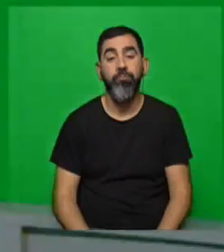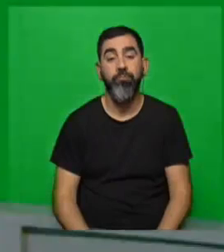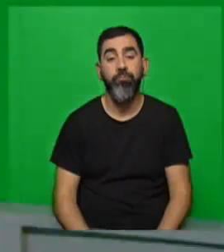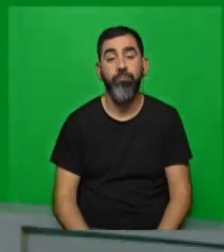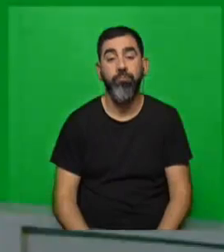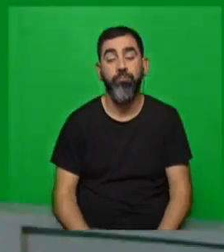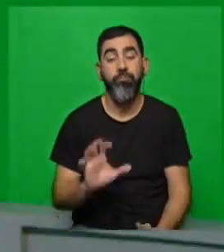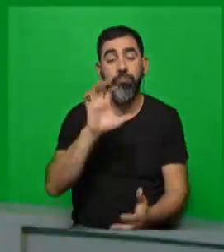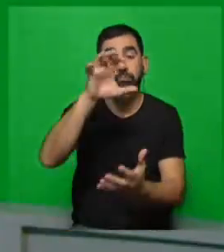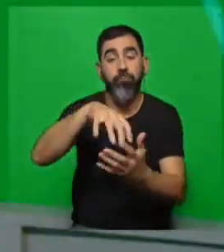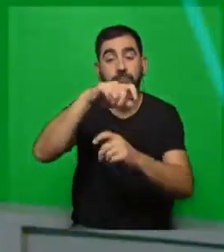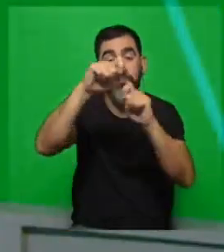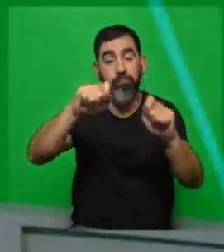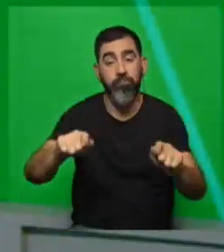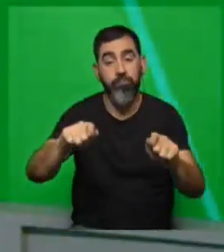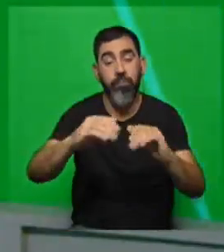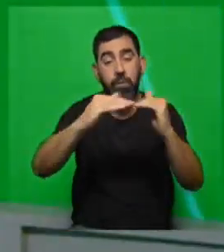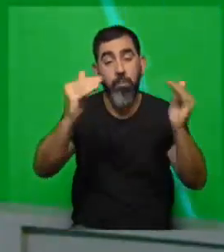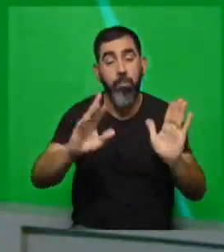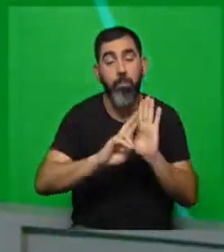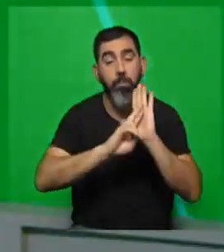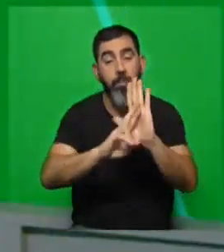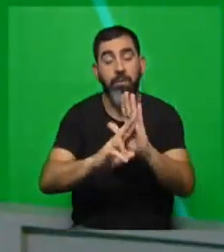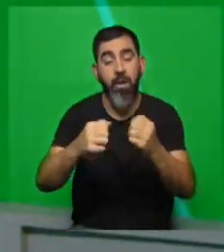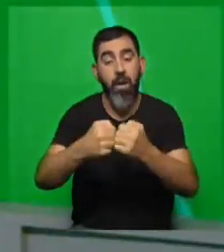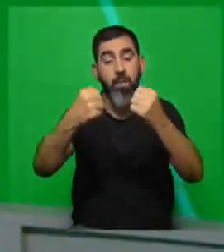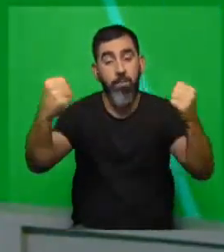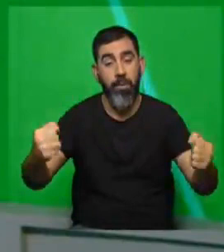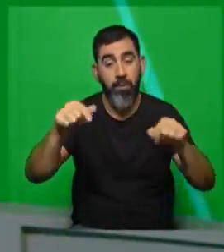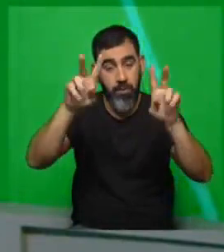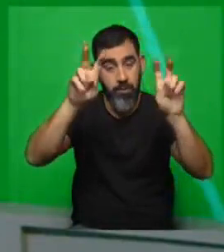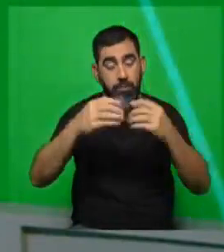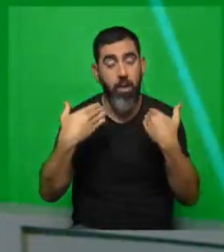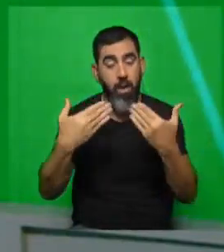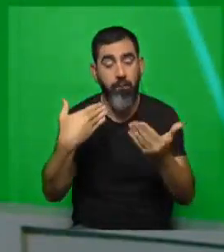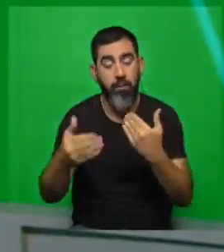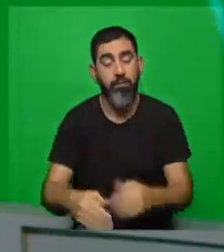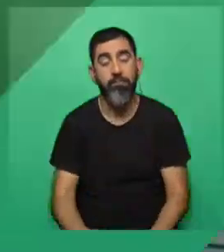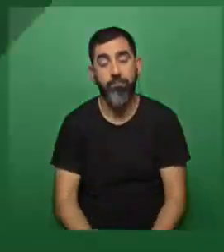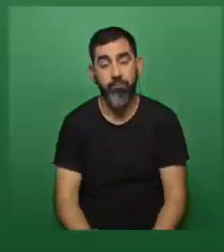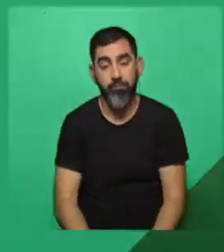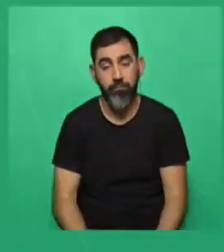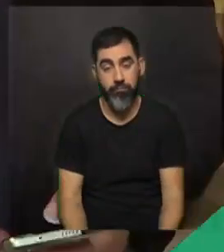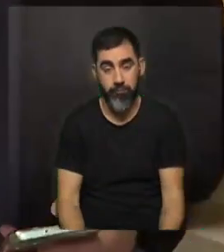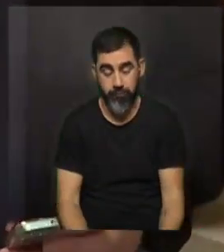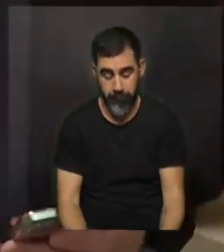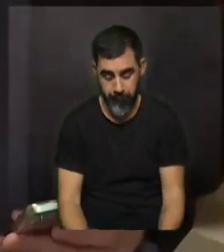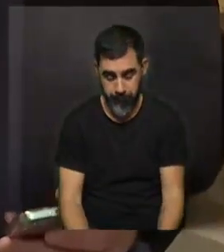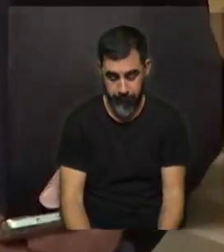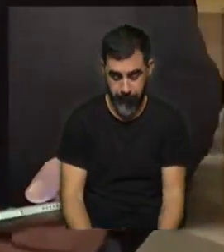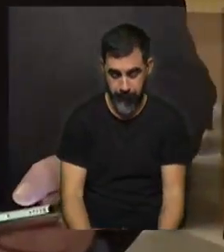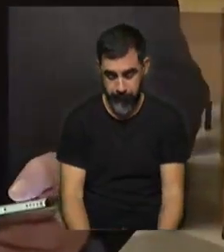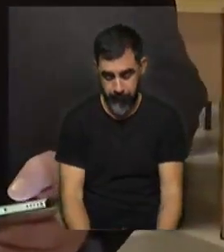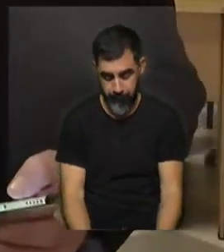nos vamos a la sede del piche nt porque hay una mesa representativa ampliada y este tema está allí justamente en el análisis y está nuestro periodista